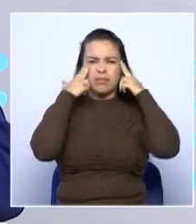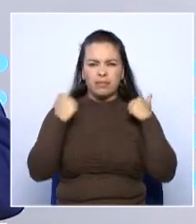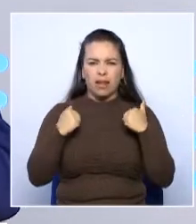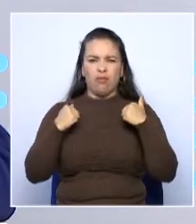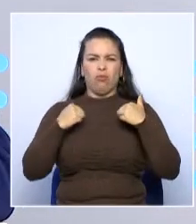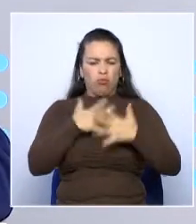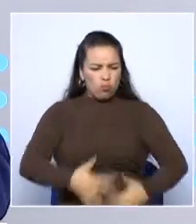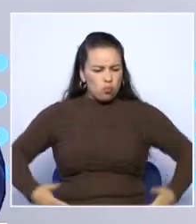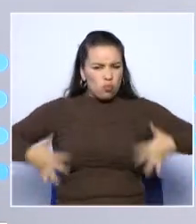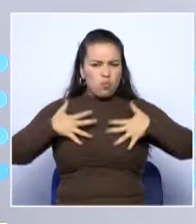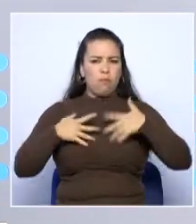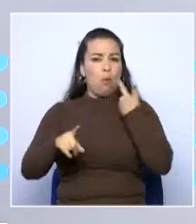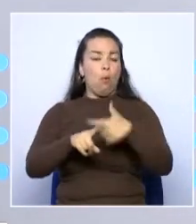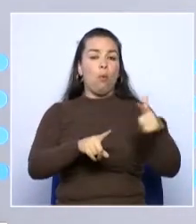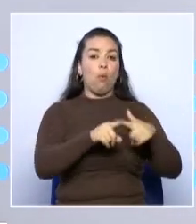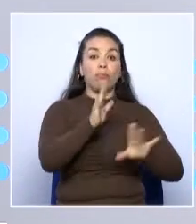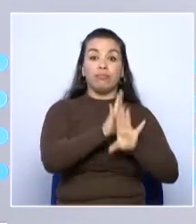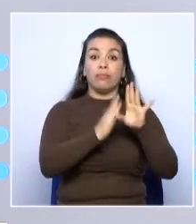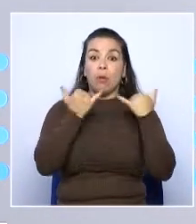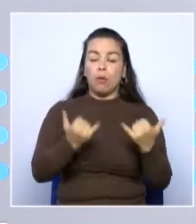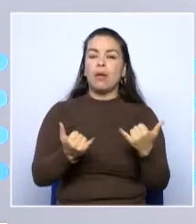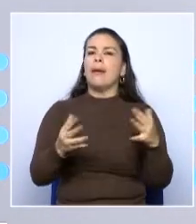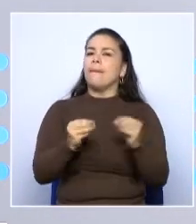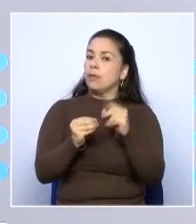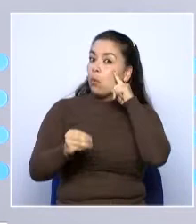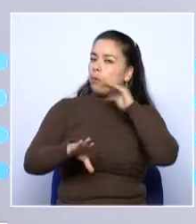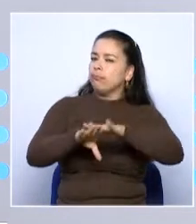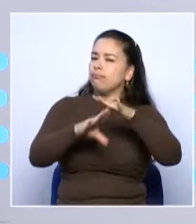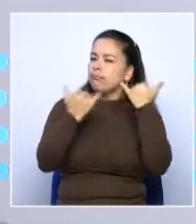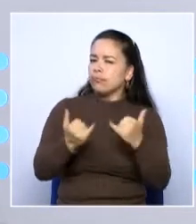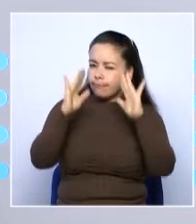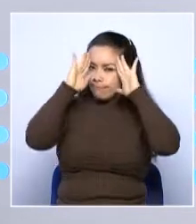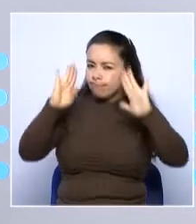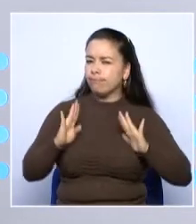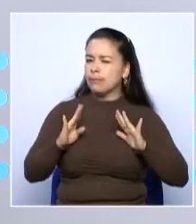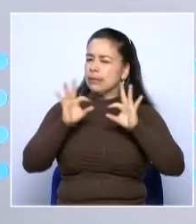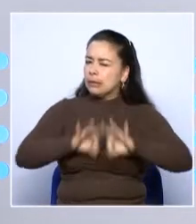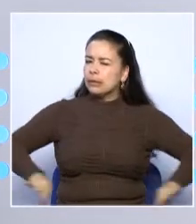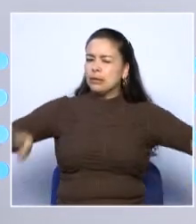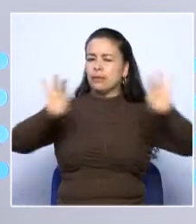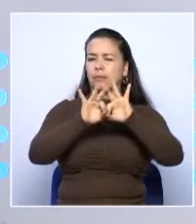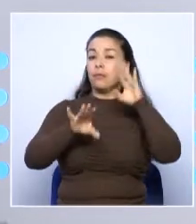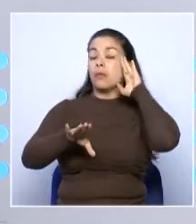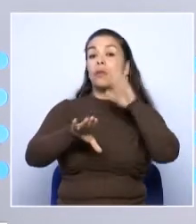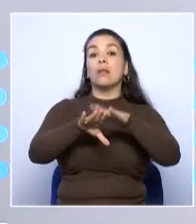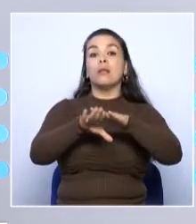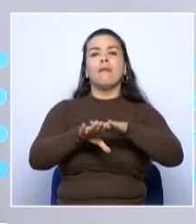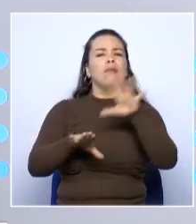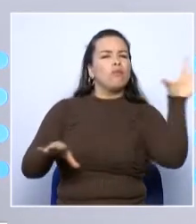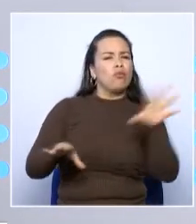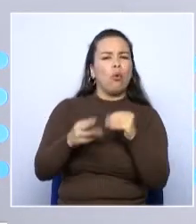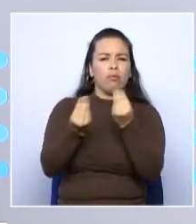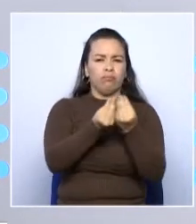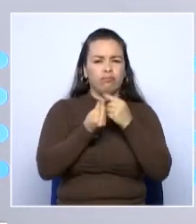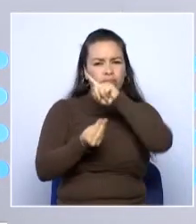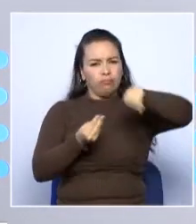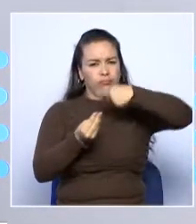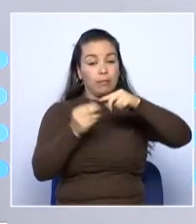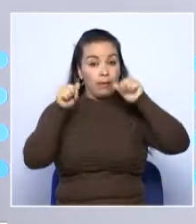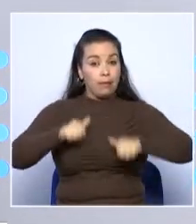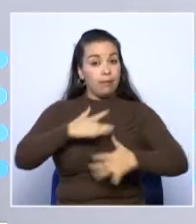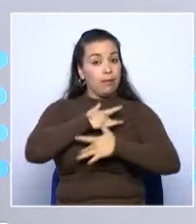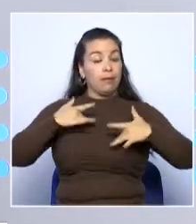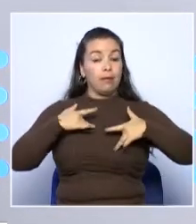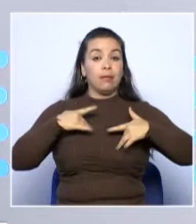de avanzada, y quiero que en este programa estén muy atentos porque además para todo el equipo del Parque de la Salud es